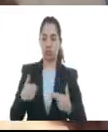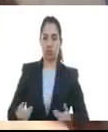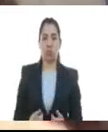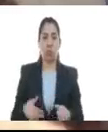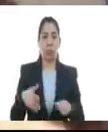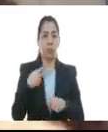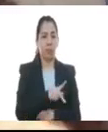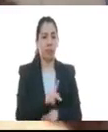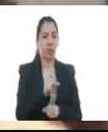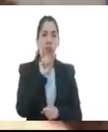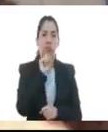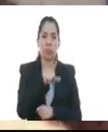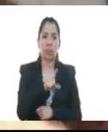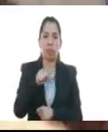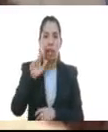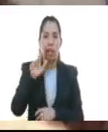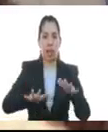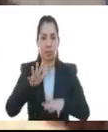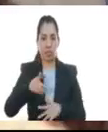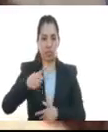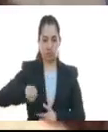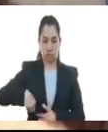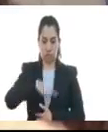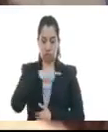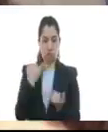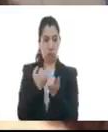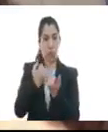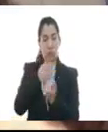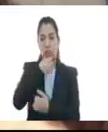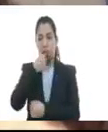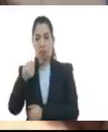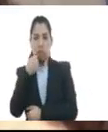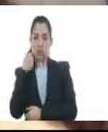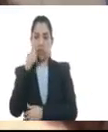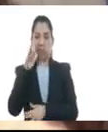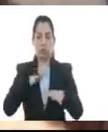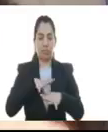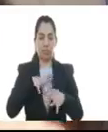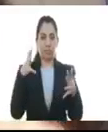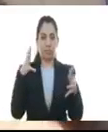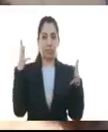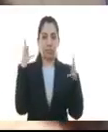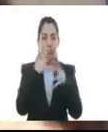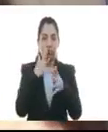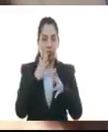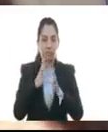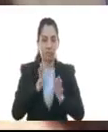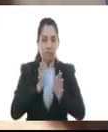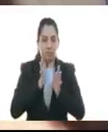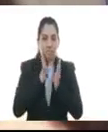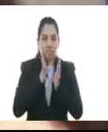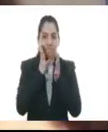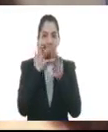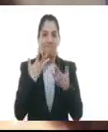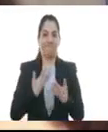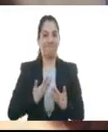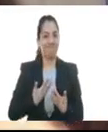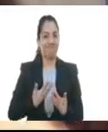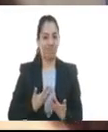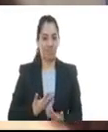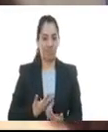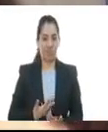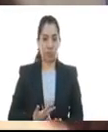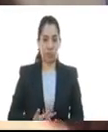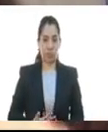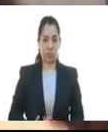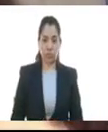prensa. Entonces, nada más logré, hasta la fecha, digamos el deadline, logré entrar a la prisión